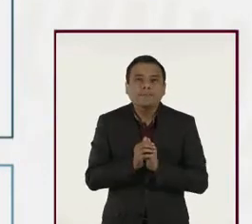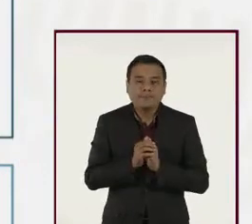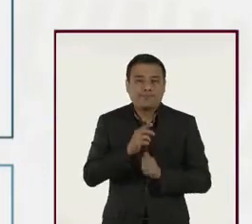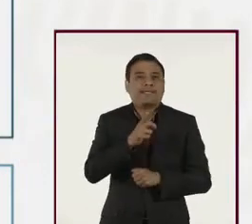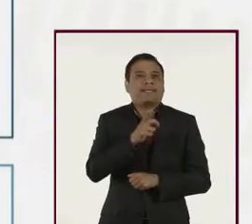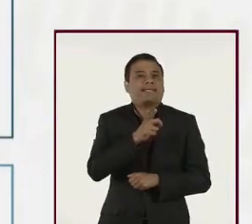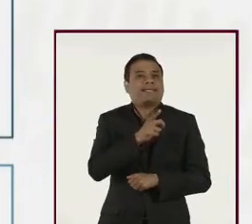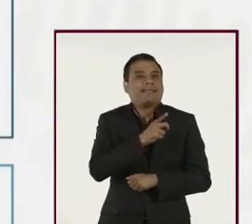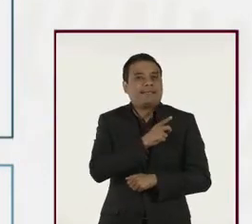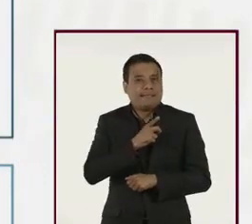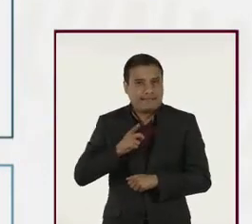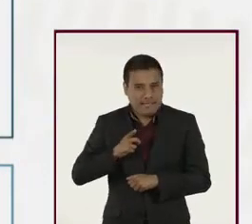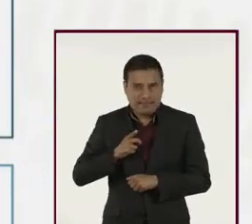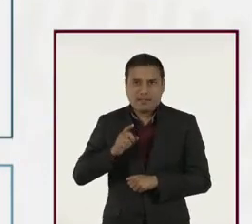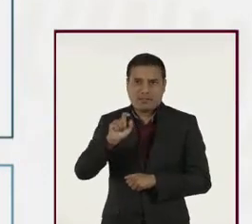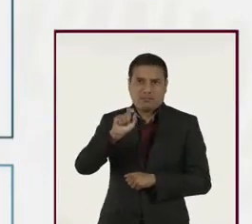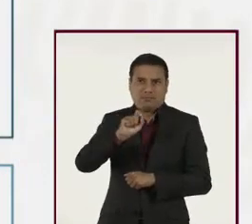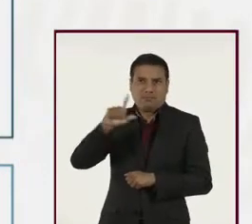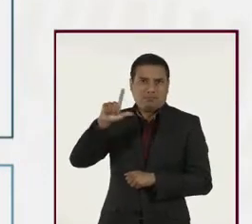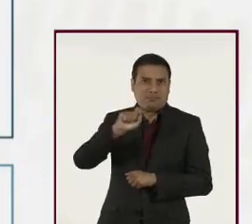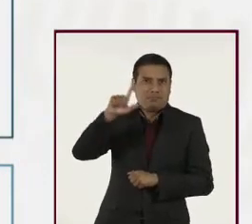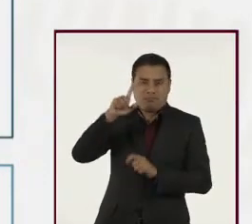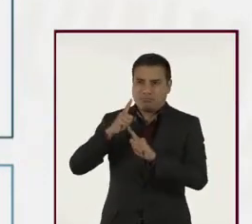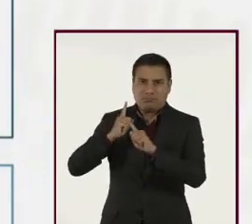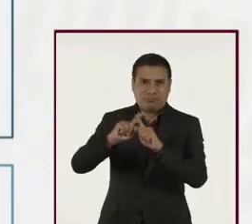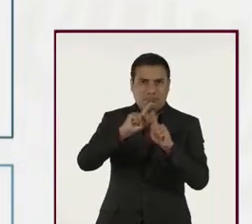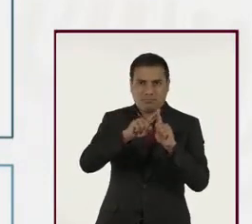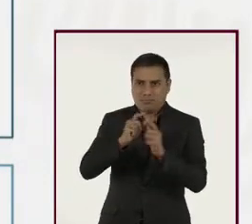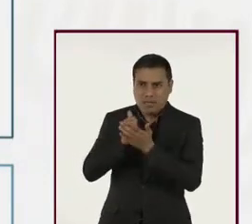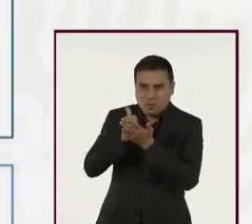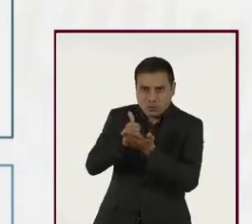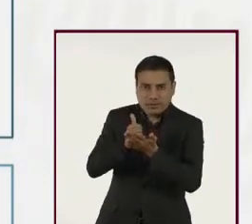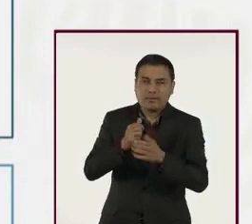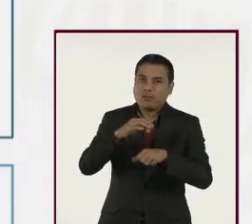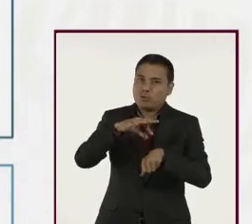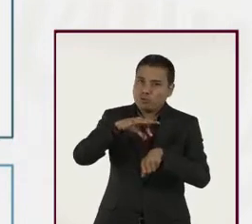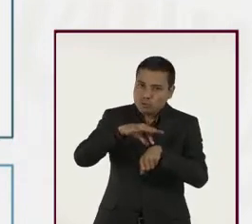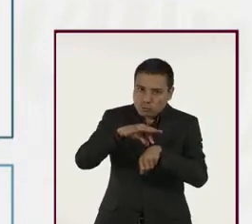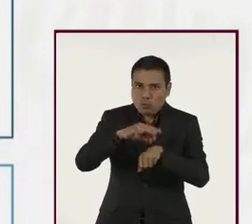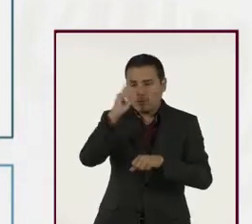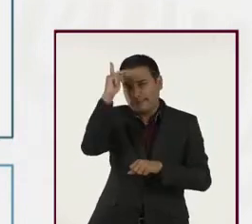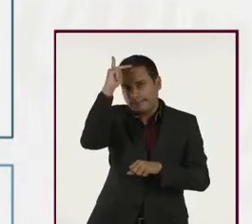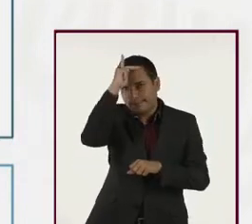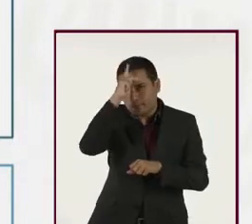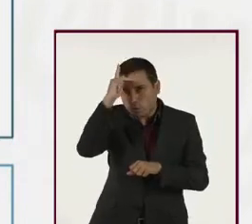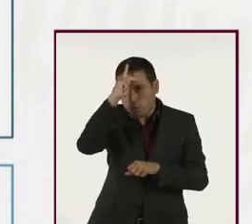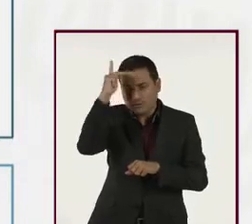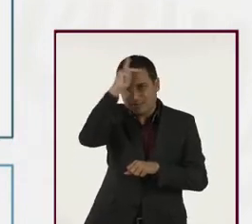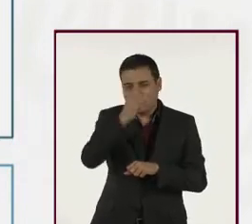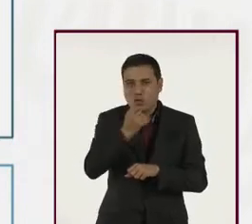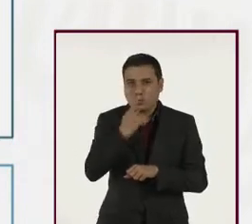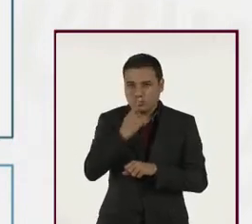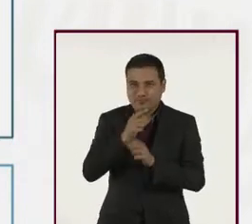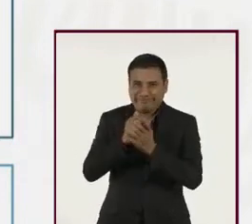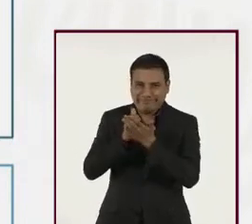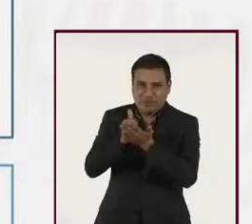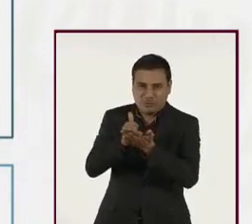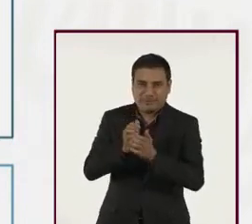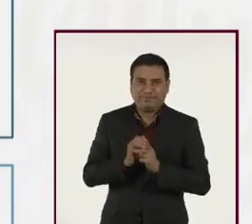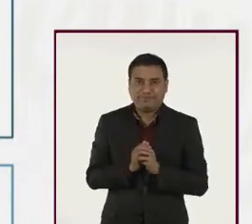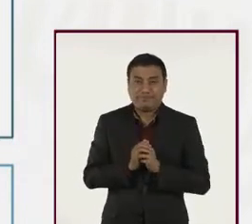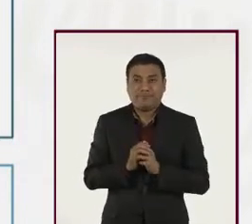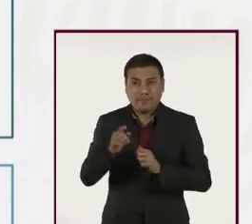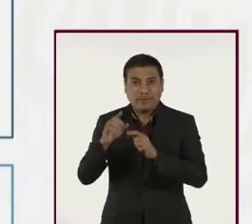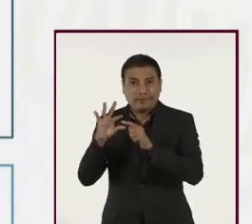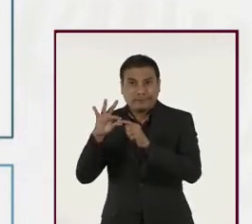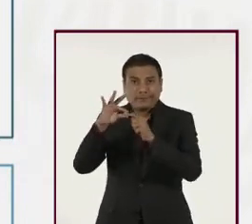abordaje interdisciplinario con una valoración médica, psiquiátrica o psicológica. Y cuando vamos a estas conductas, a estas consultas